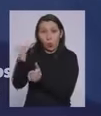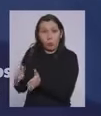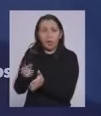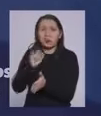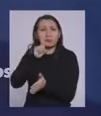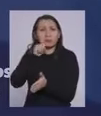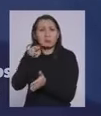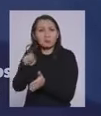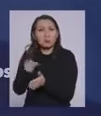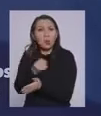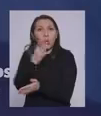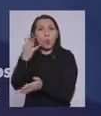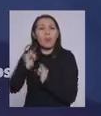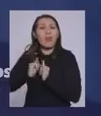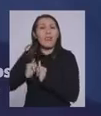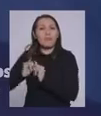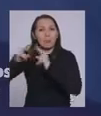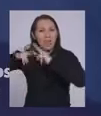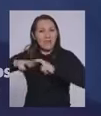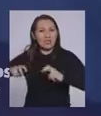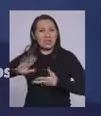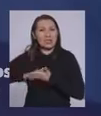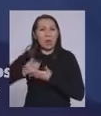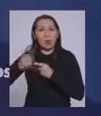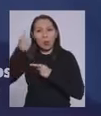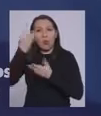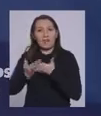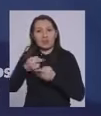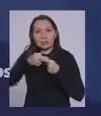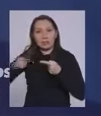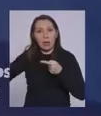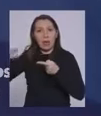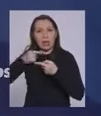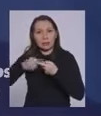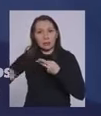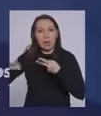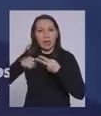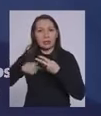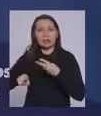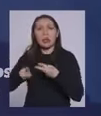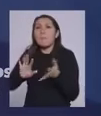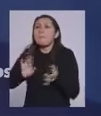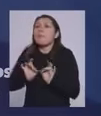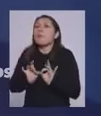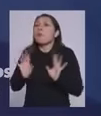la cifra del informe epidemiológico semanal, que son casos